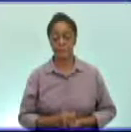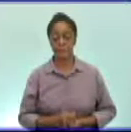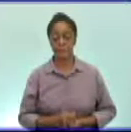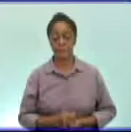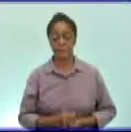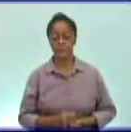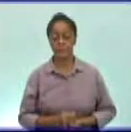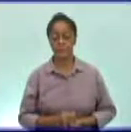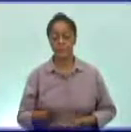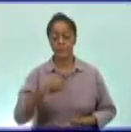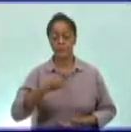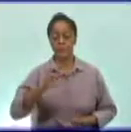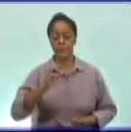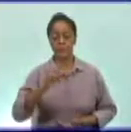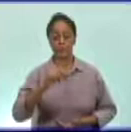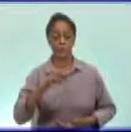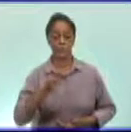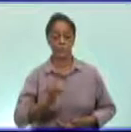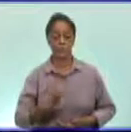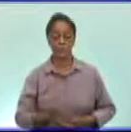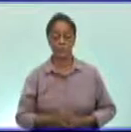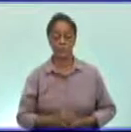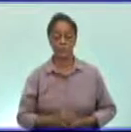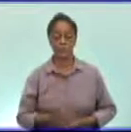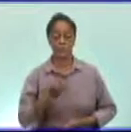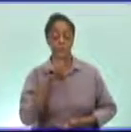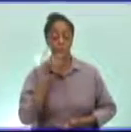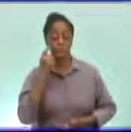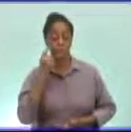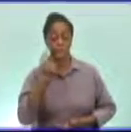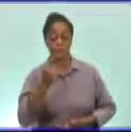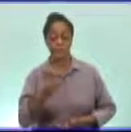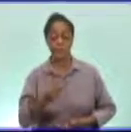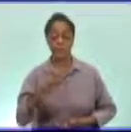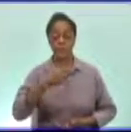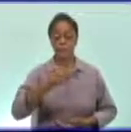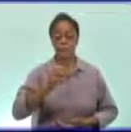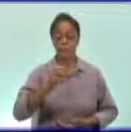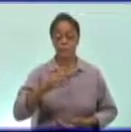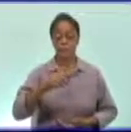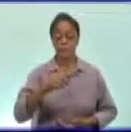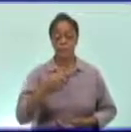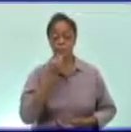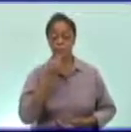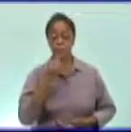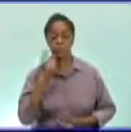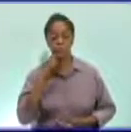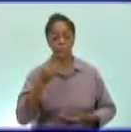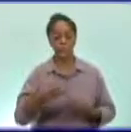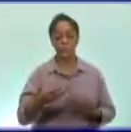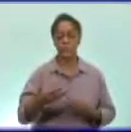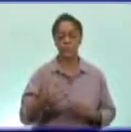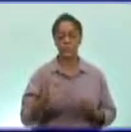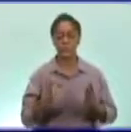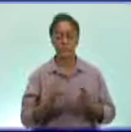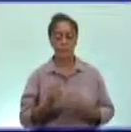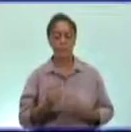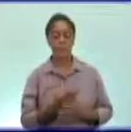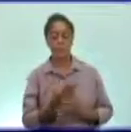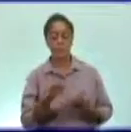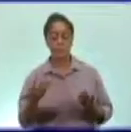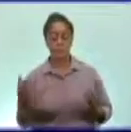Los hongos. Como pueden ver, los hongos pueden confundirse también con el reino de las